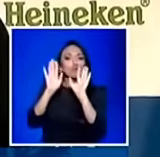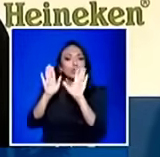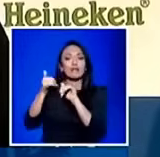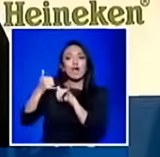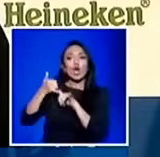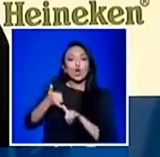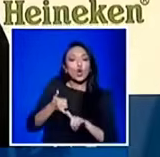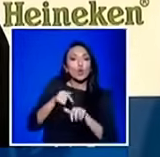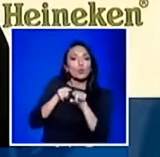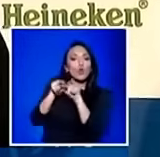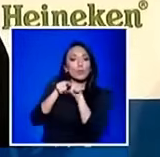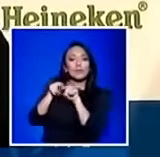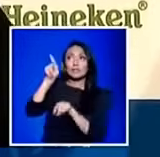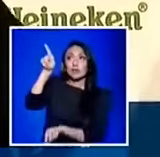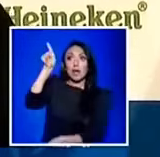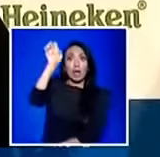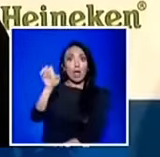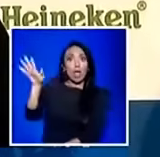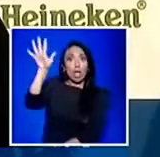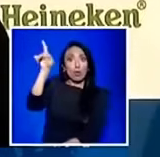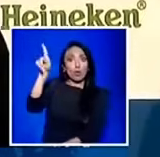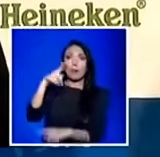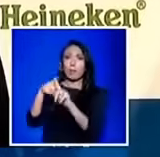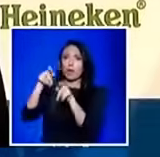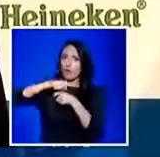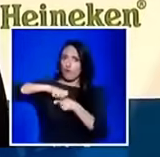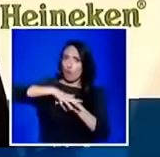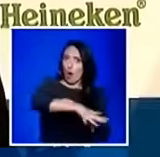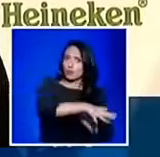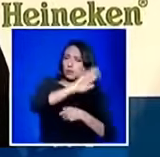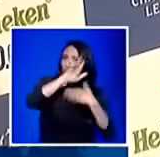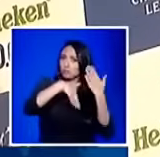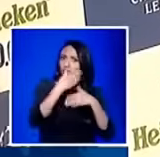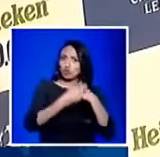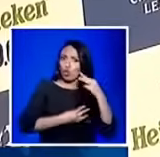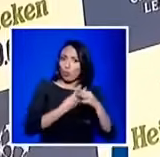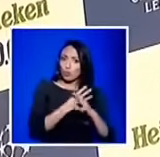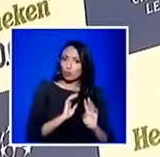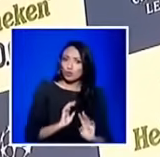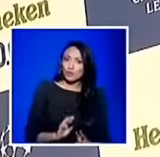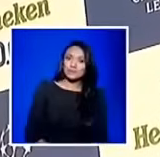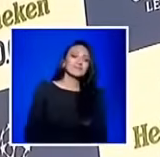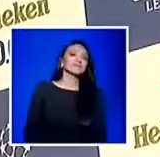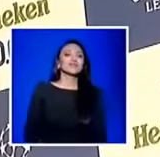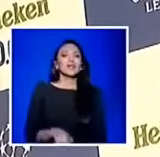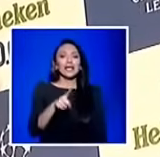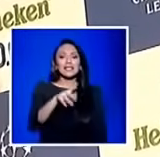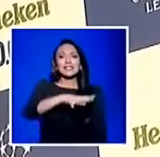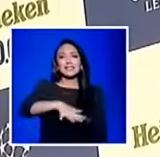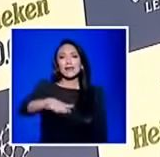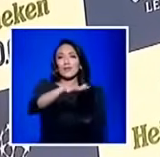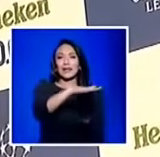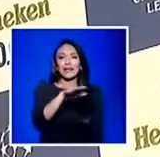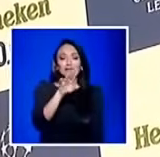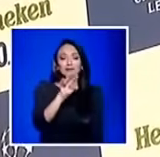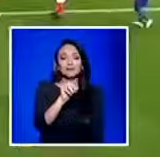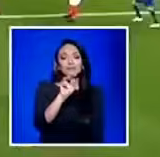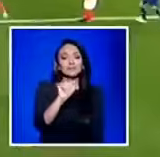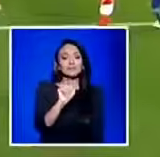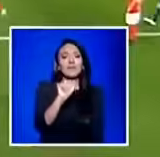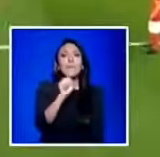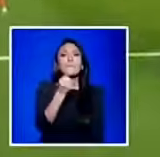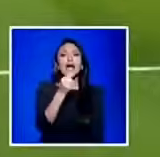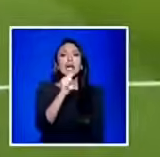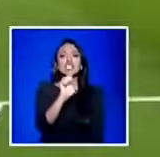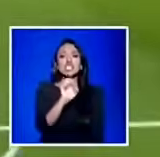clubes, una competición europea, pero que tiene repercusión en todo el mundo. El argentino Javier Mascherano afirmó que el